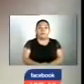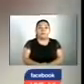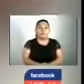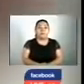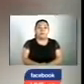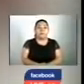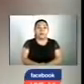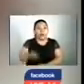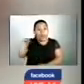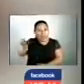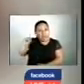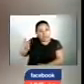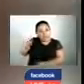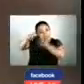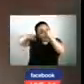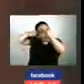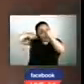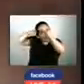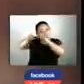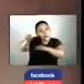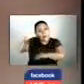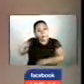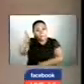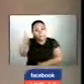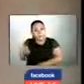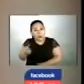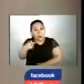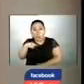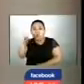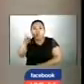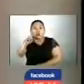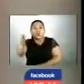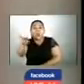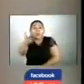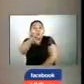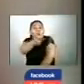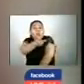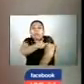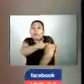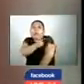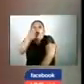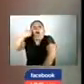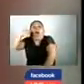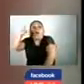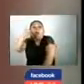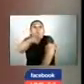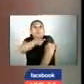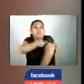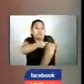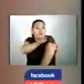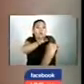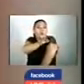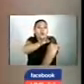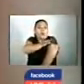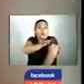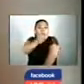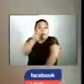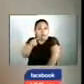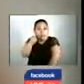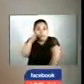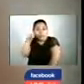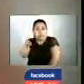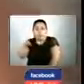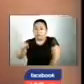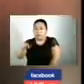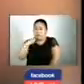En el video, al parecer, se muestra que el encargado nunca le inyectó al señor el líquido de la vacuna. Sin embargo, el trabajador de la caja